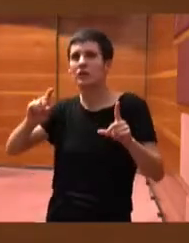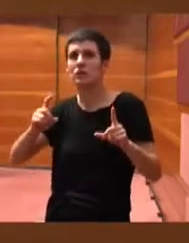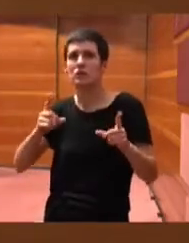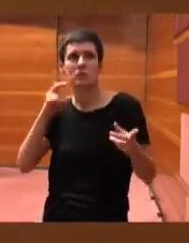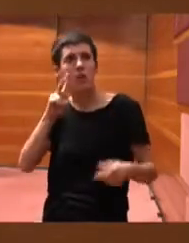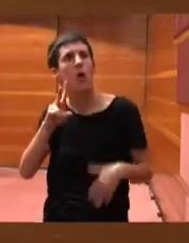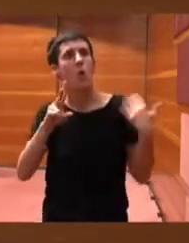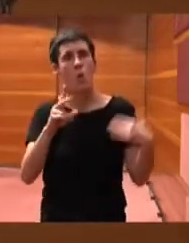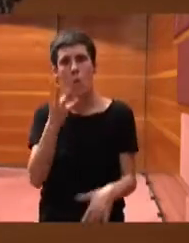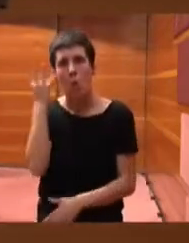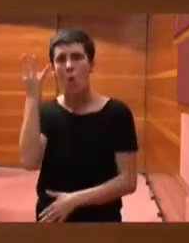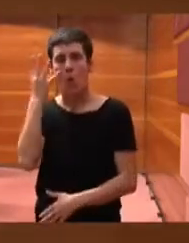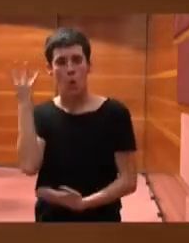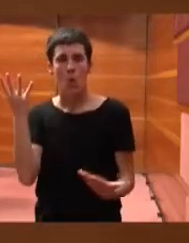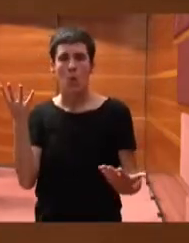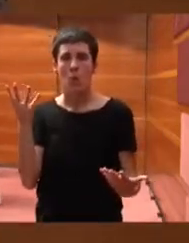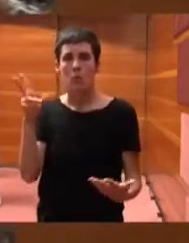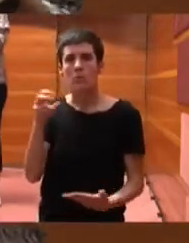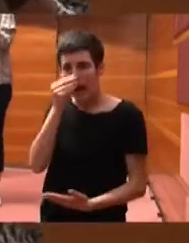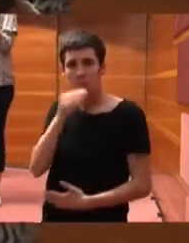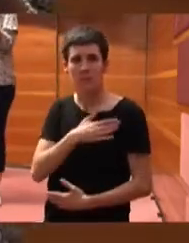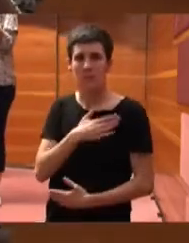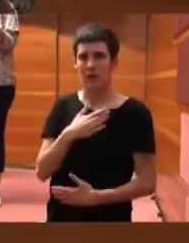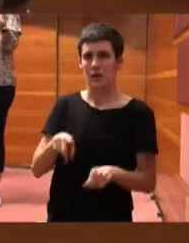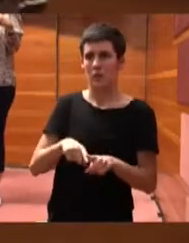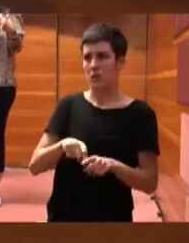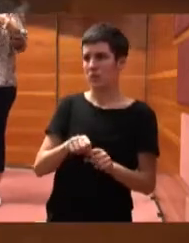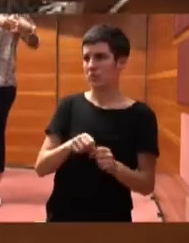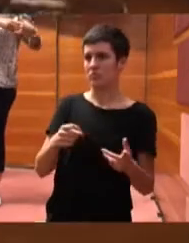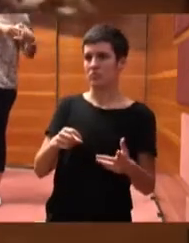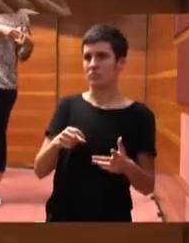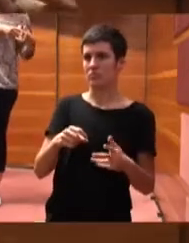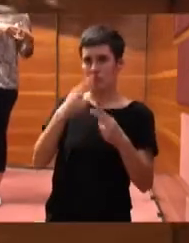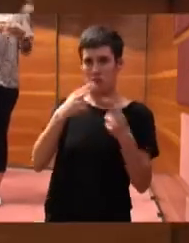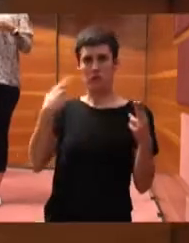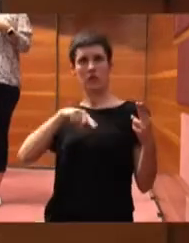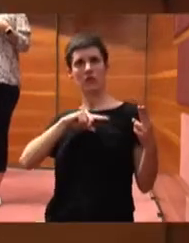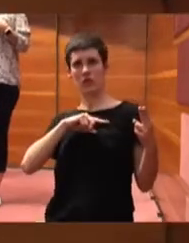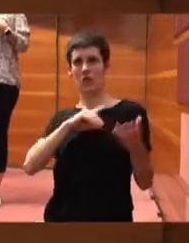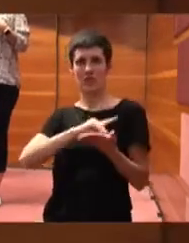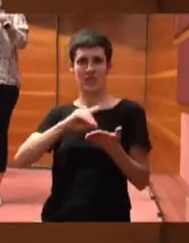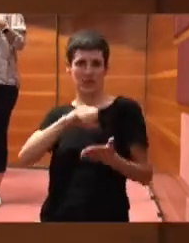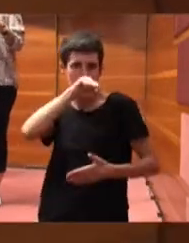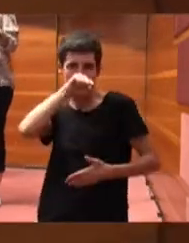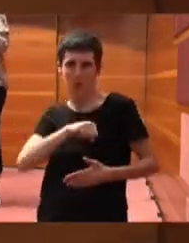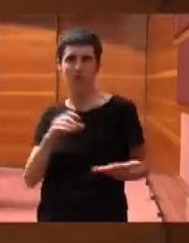merece la pena, como espectador amante de los datos, que eso sí que